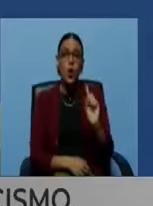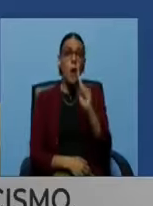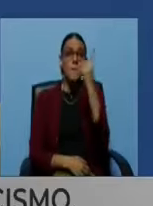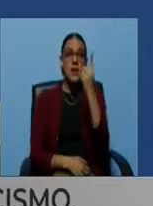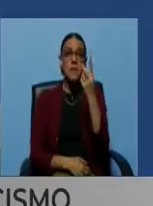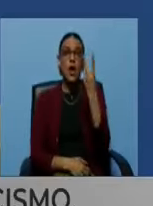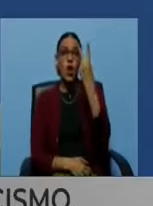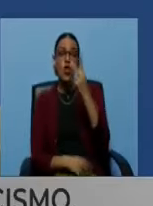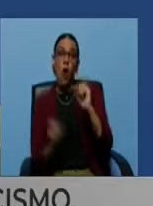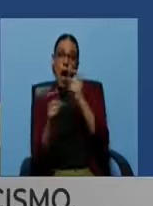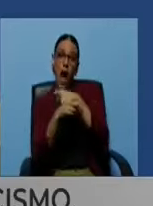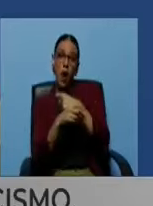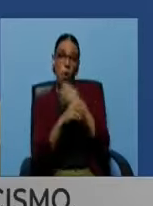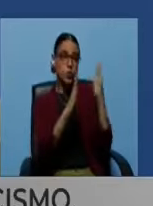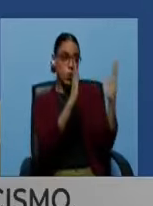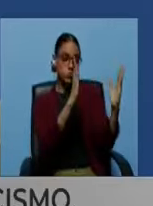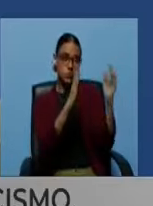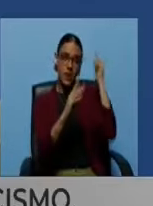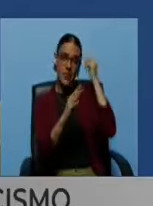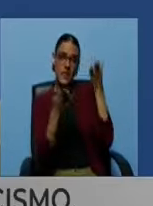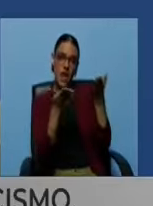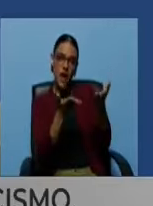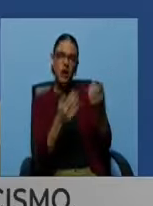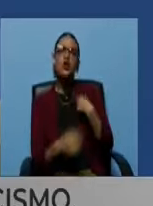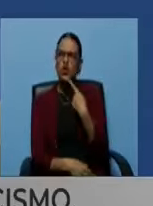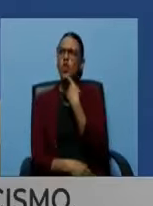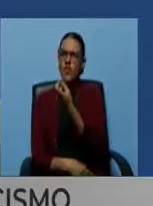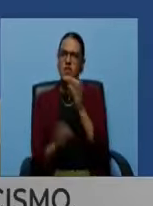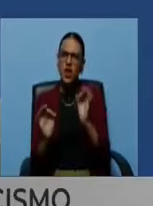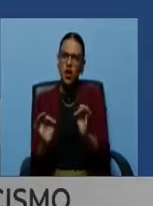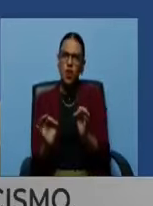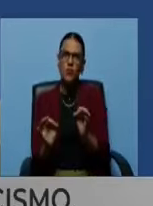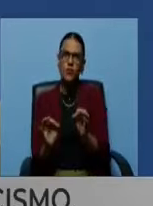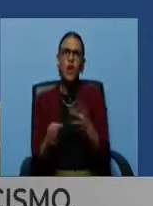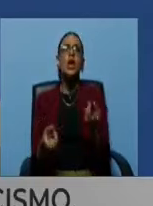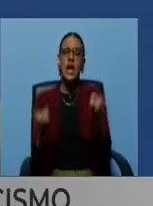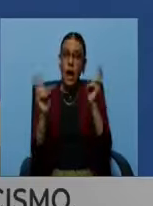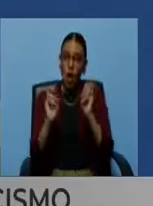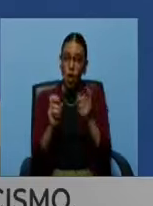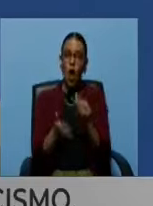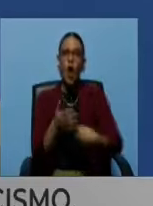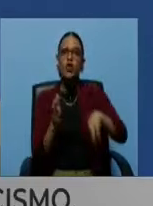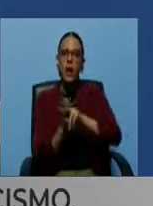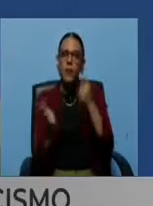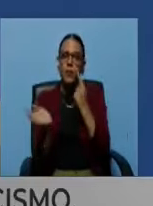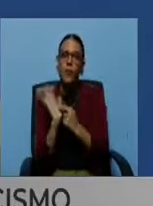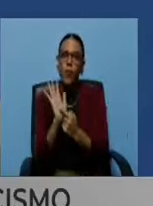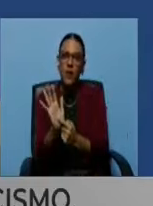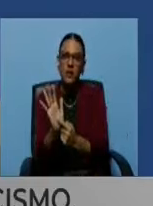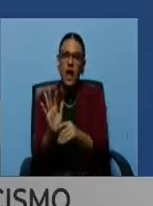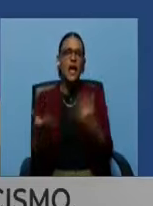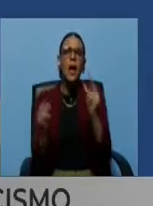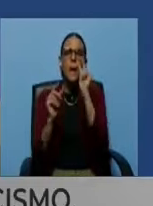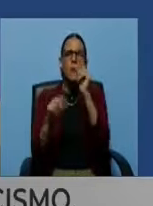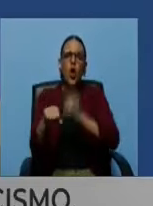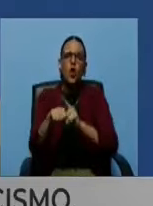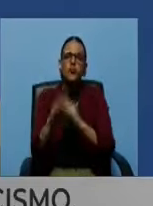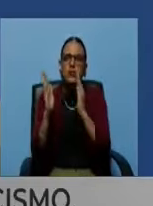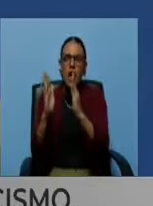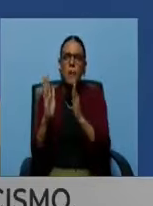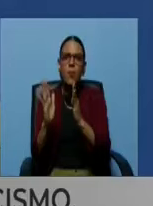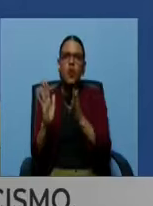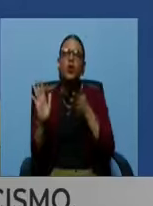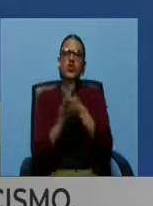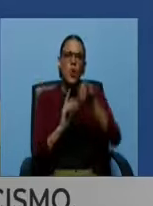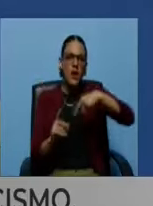agosto, yo digo que nuevamente demostró en pocas horas de lo que está hecho